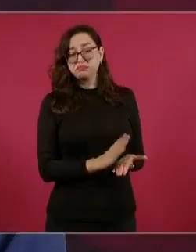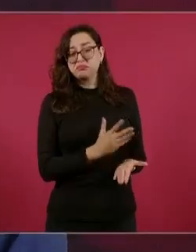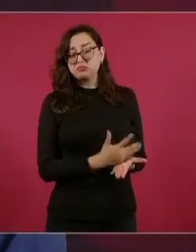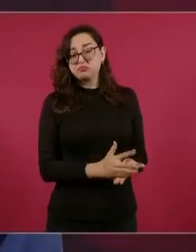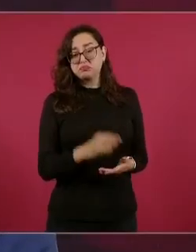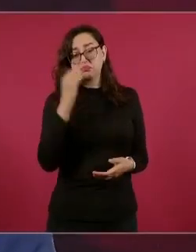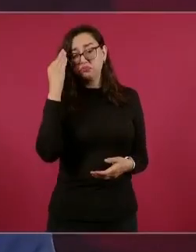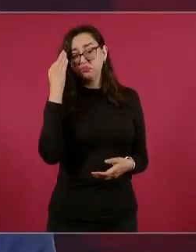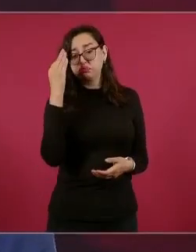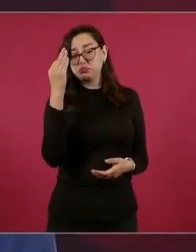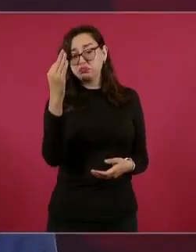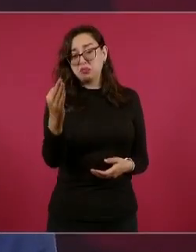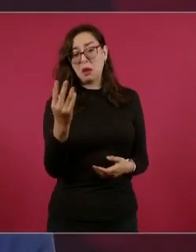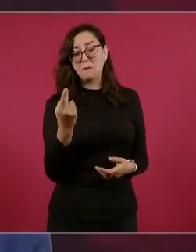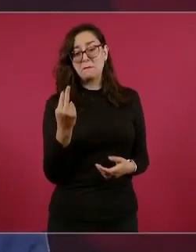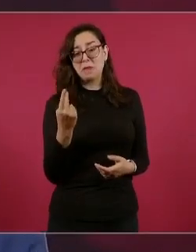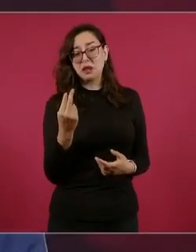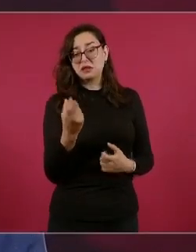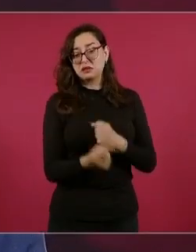a 25 años